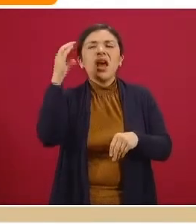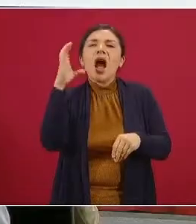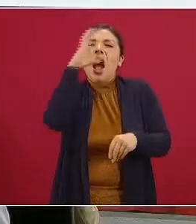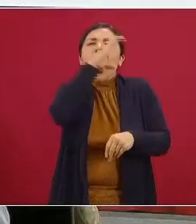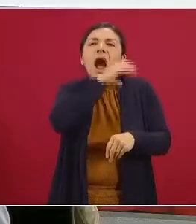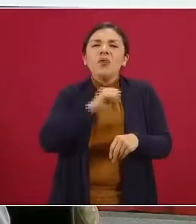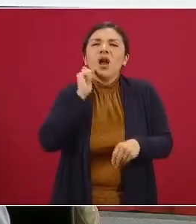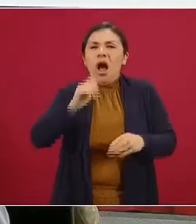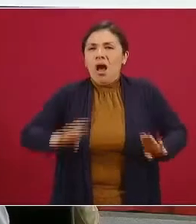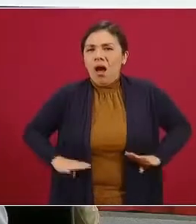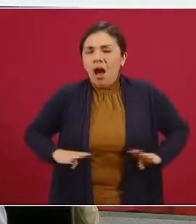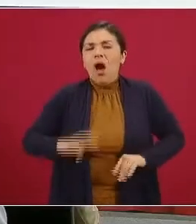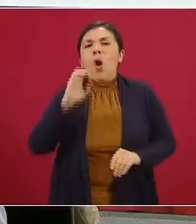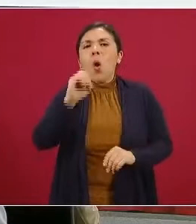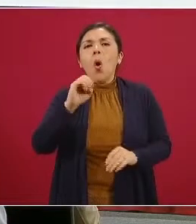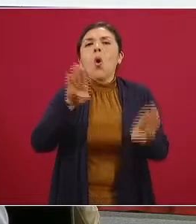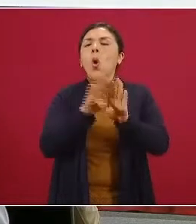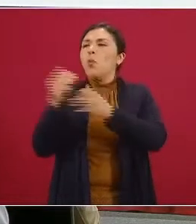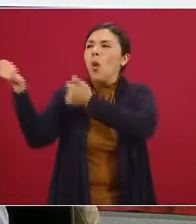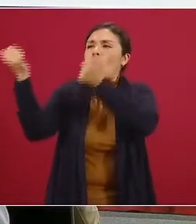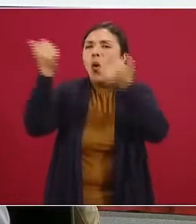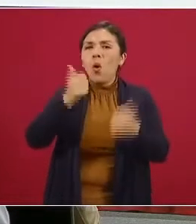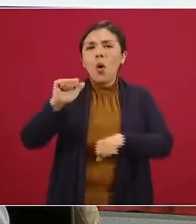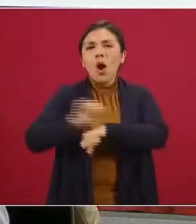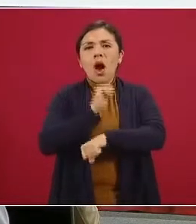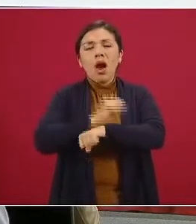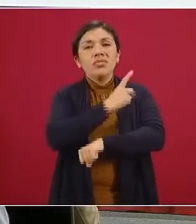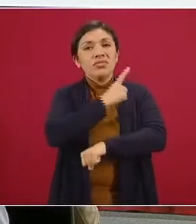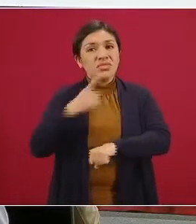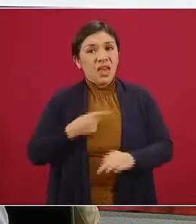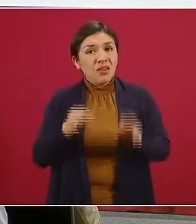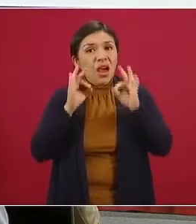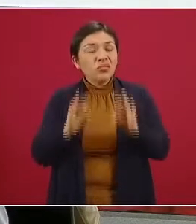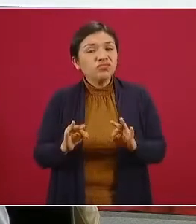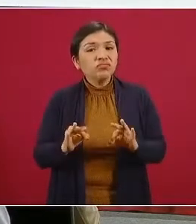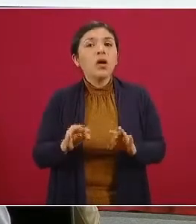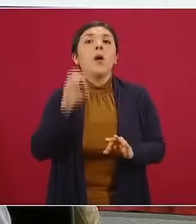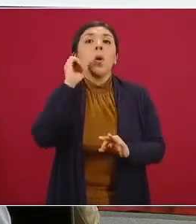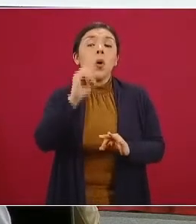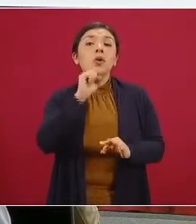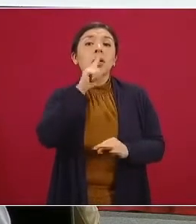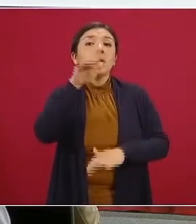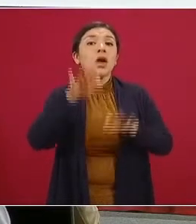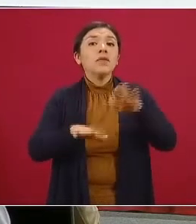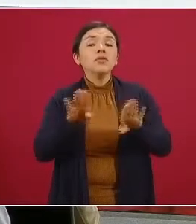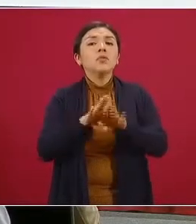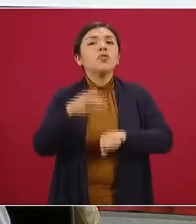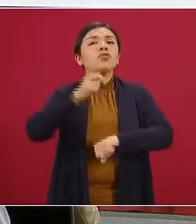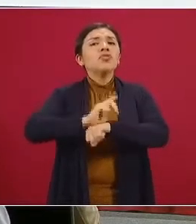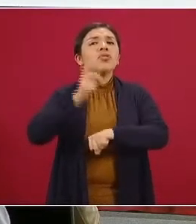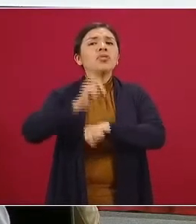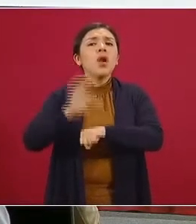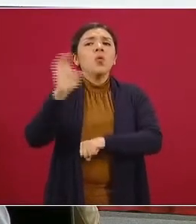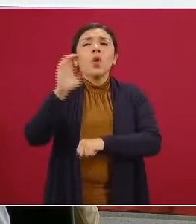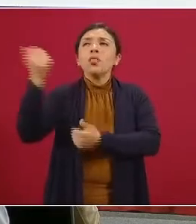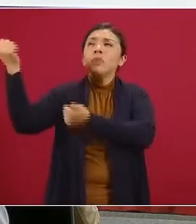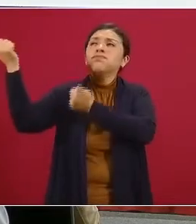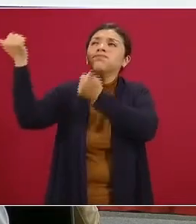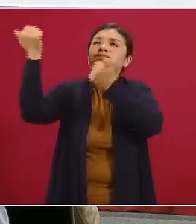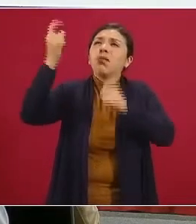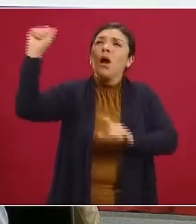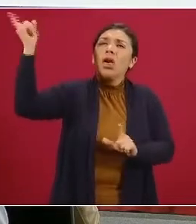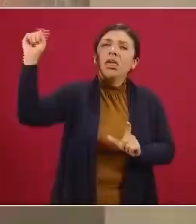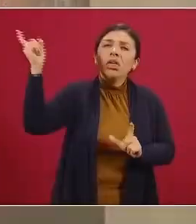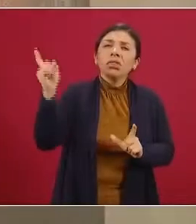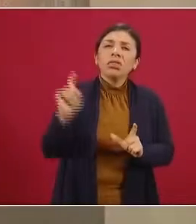en relación al medio de transporte ideal que debe de traer, en relación inclusive a los días de tránsito que esta muestra